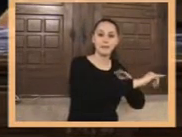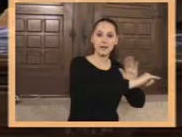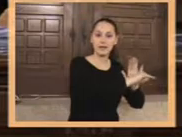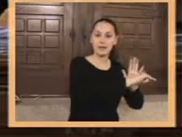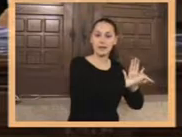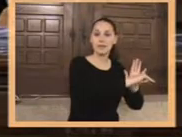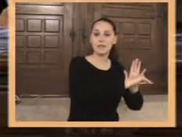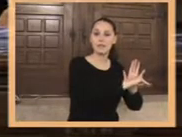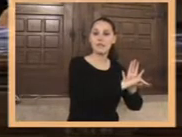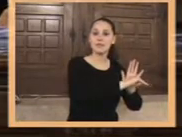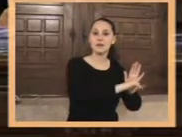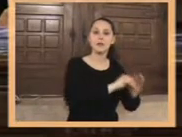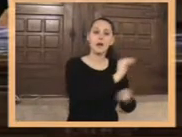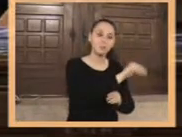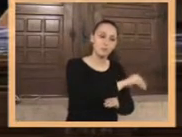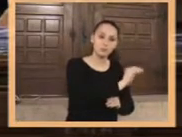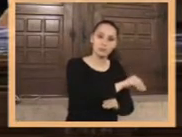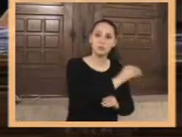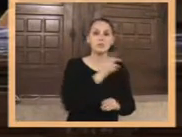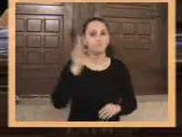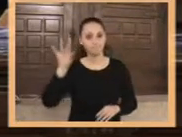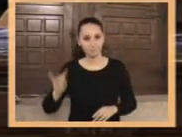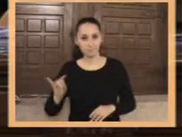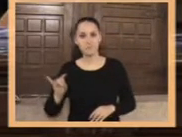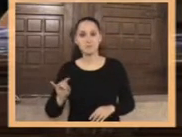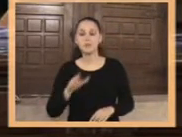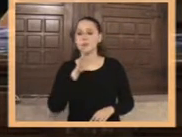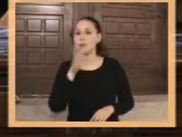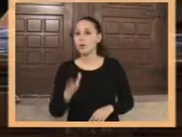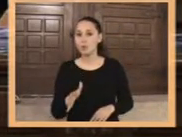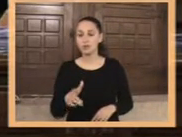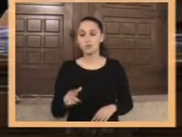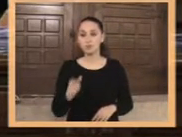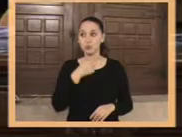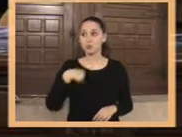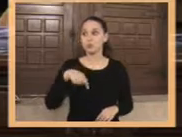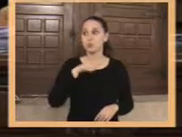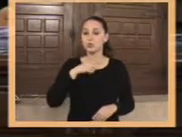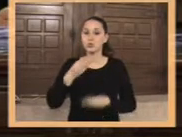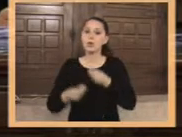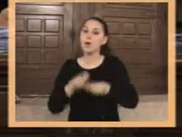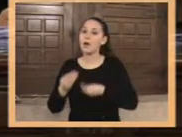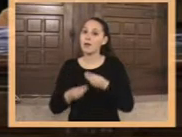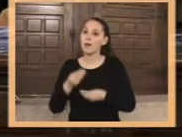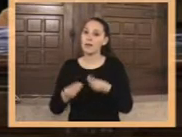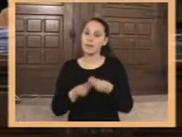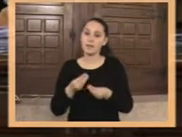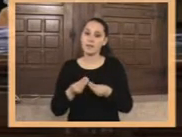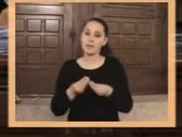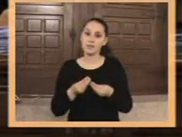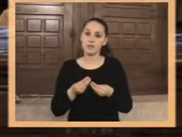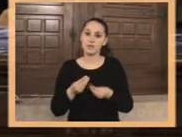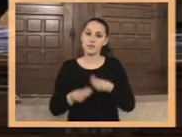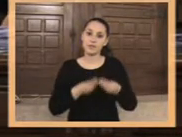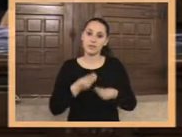documentos que tenemos almacenados en esta casa consistorial. Por esa razón, nosotros nos hemos adelantado a hacer lo que podemos con la brigada de obras y es